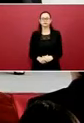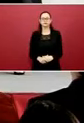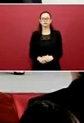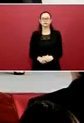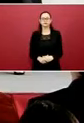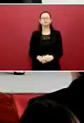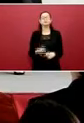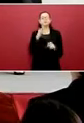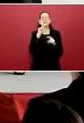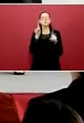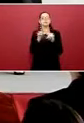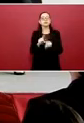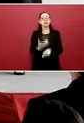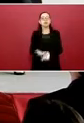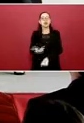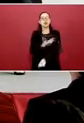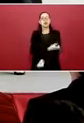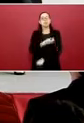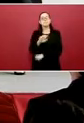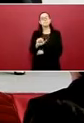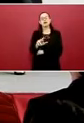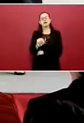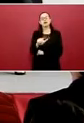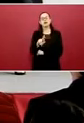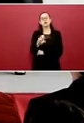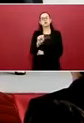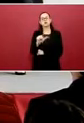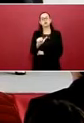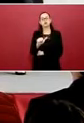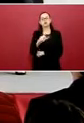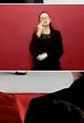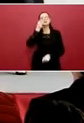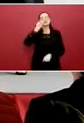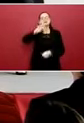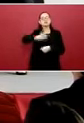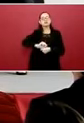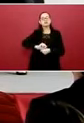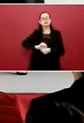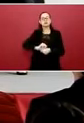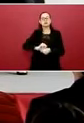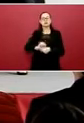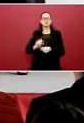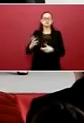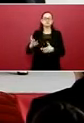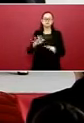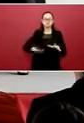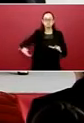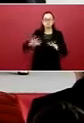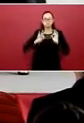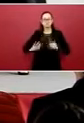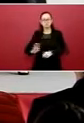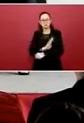Y me acompaña María Luisa Albores, secretaria de Bienestar,